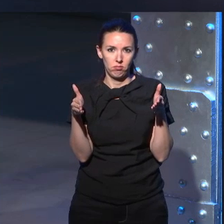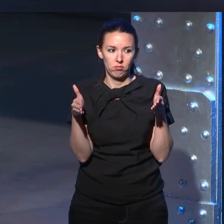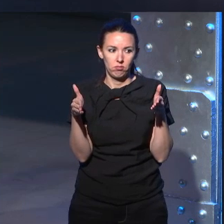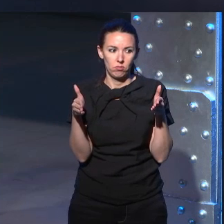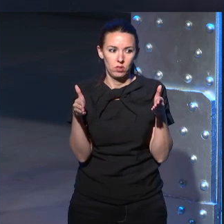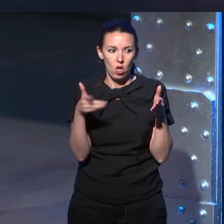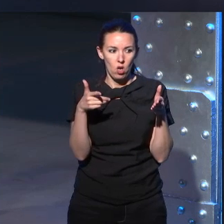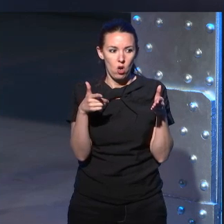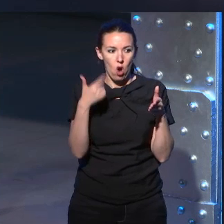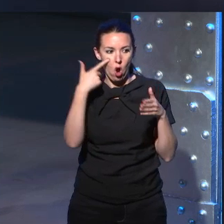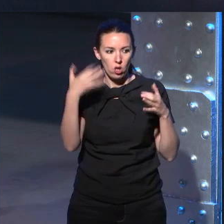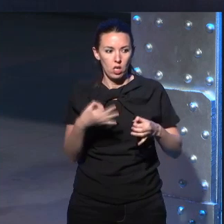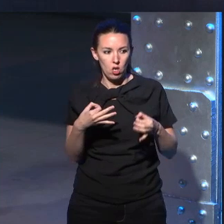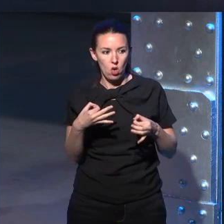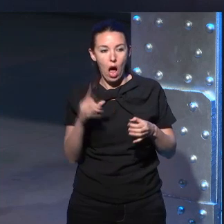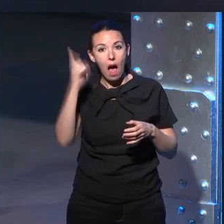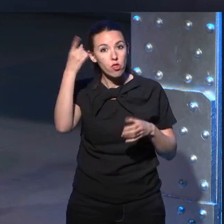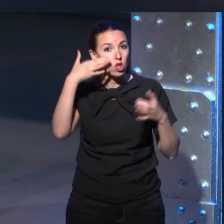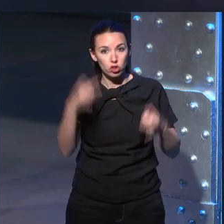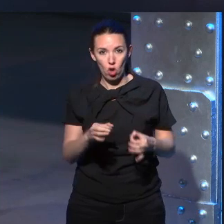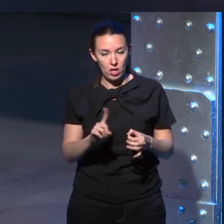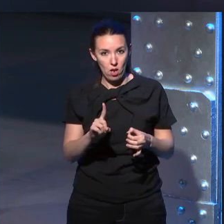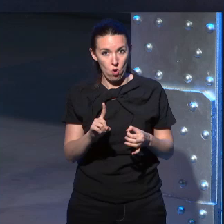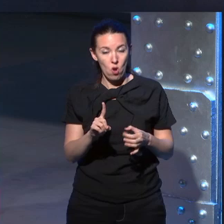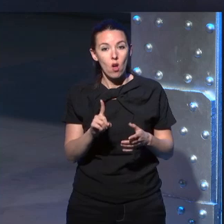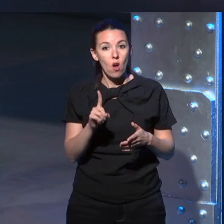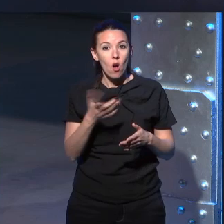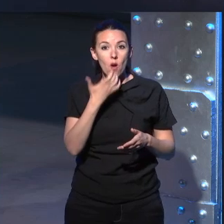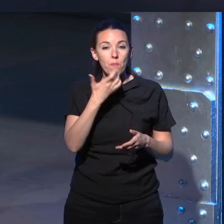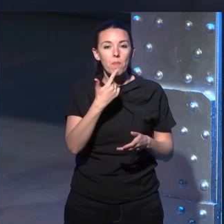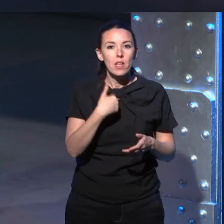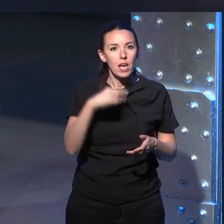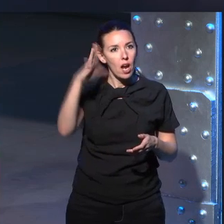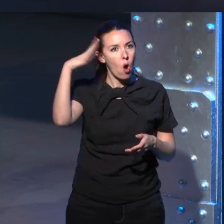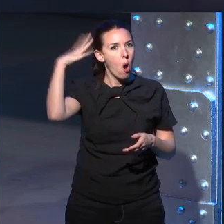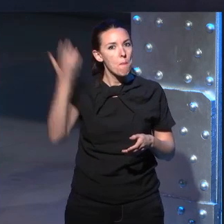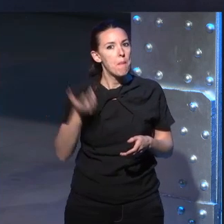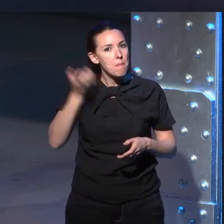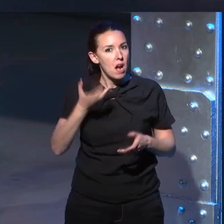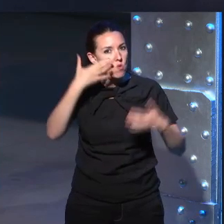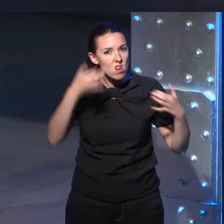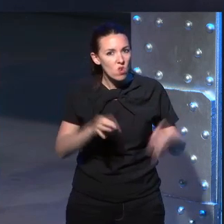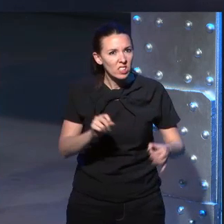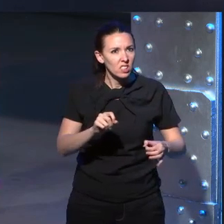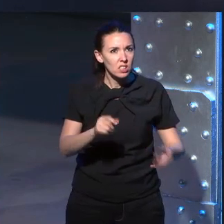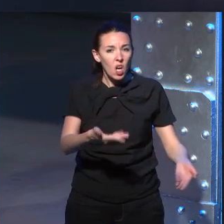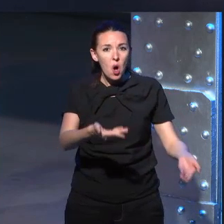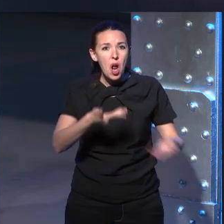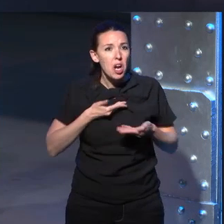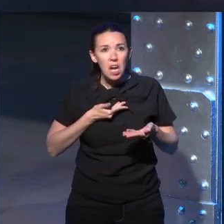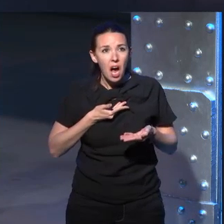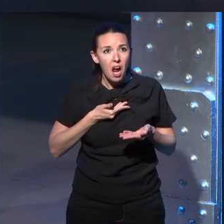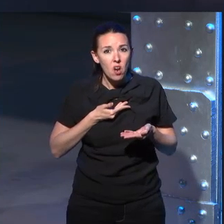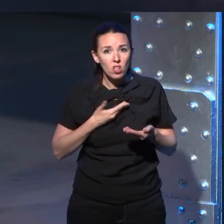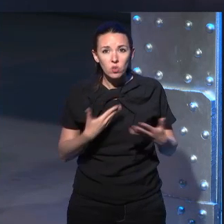A mí cuando a los 8 años me dijeron que no existía Santa Claus o Papá Noel, dije, bueno, si no existe el que trae regalos, ¿por qué va a existir el que